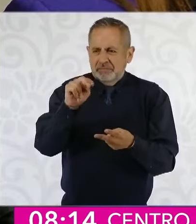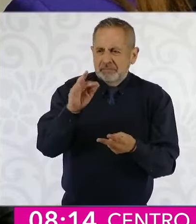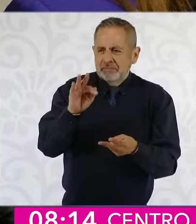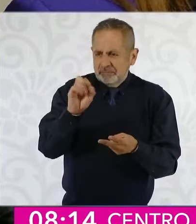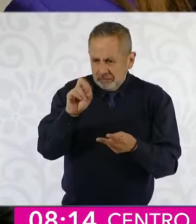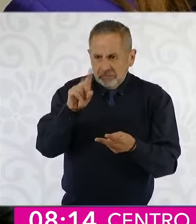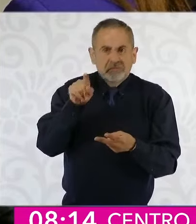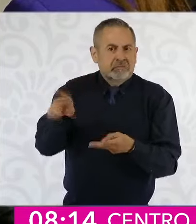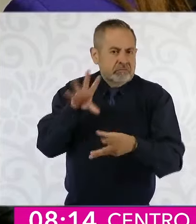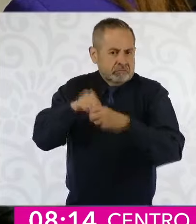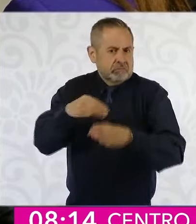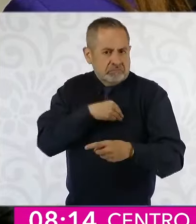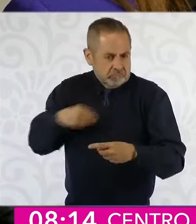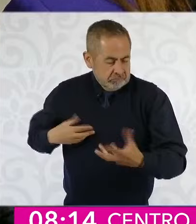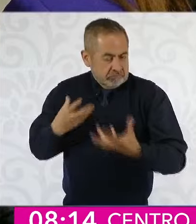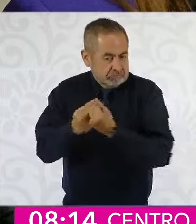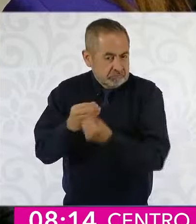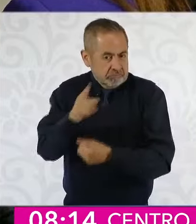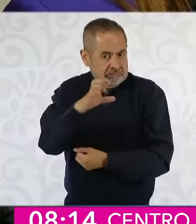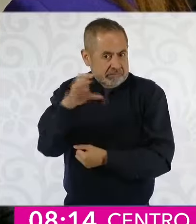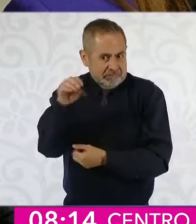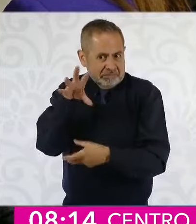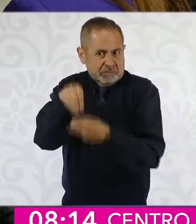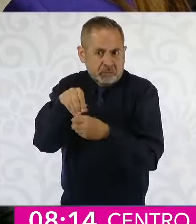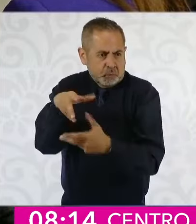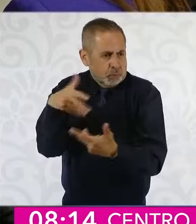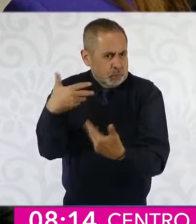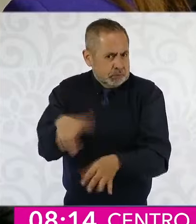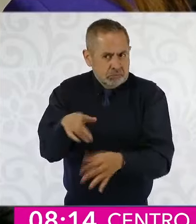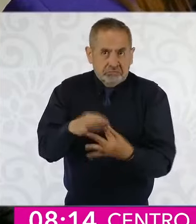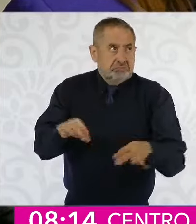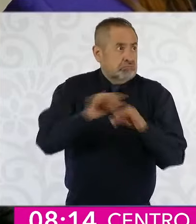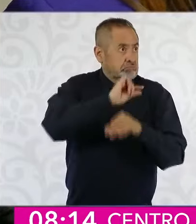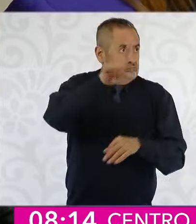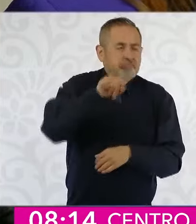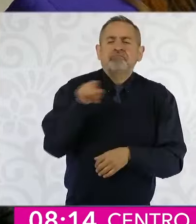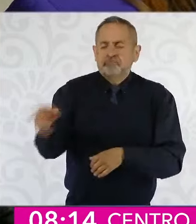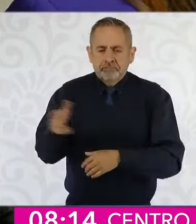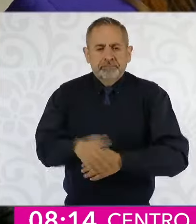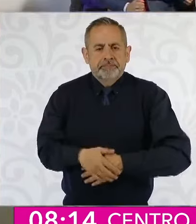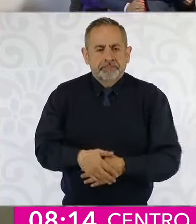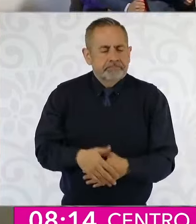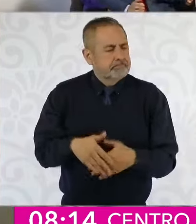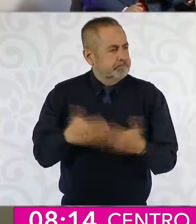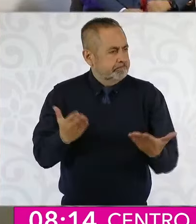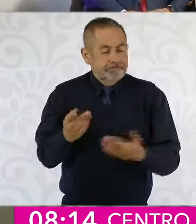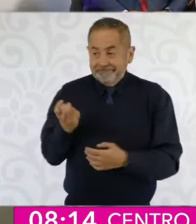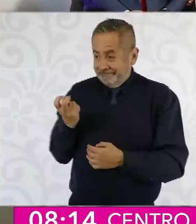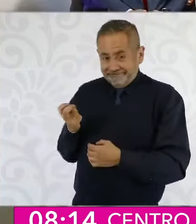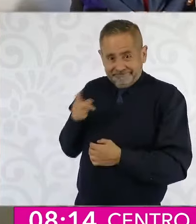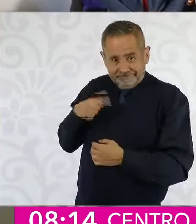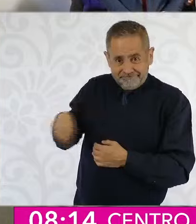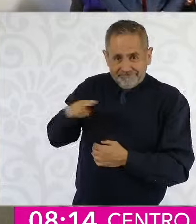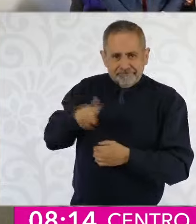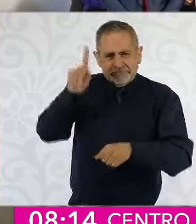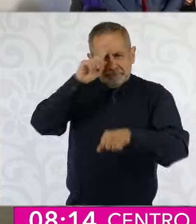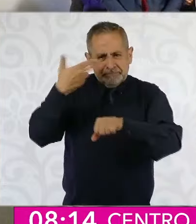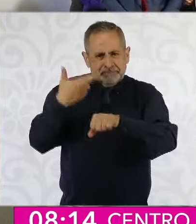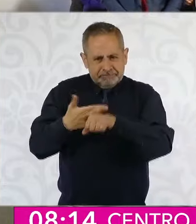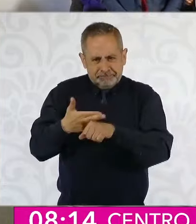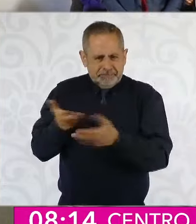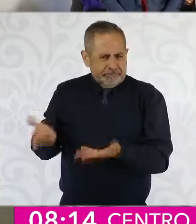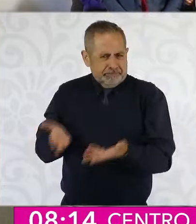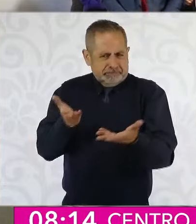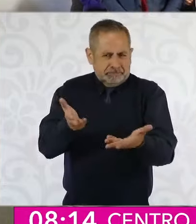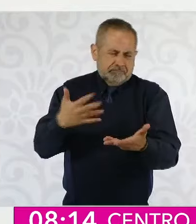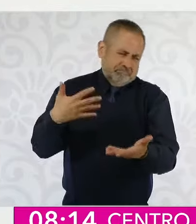y cofundador del CEO Dialogue. Tan importante ahora. Y pues son ellos los consejeros. Ya nada más les vamos a